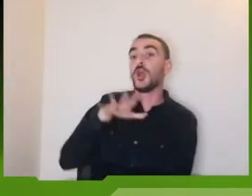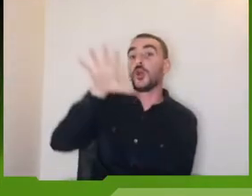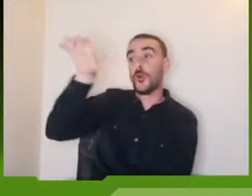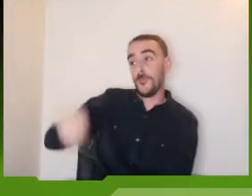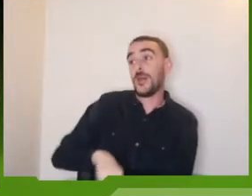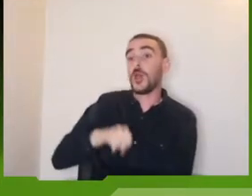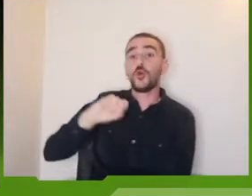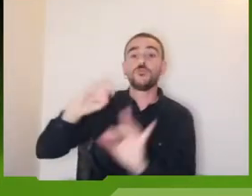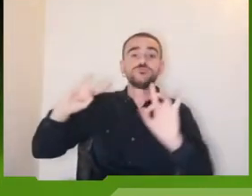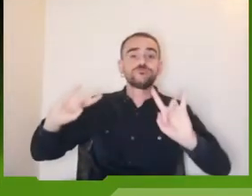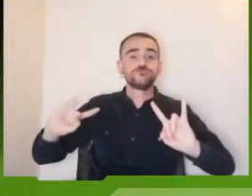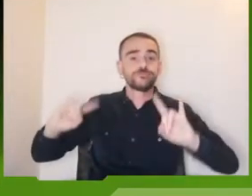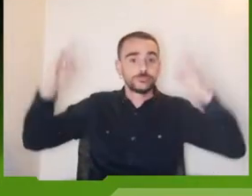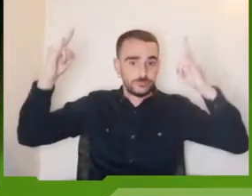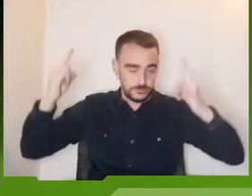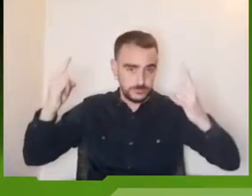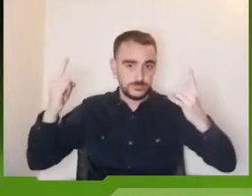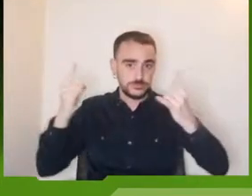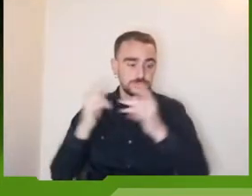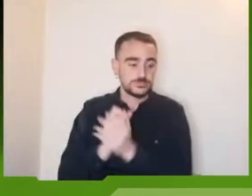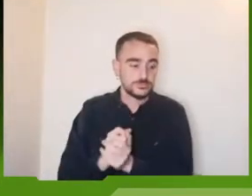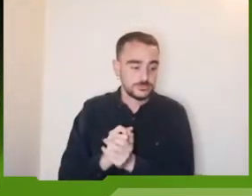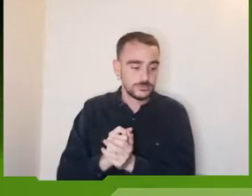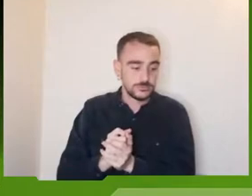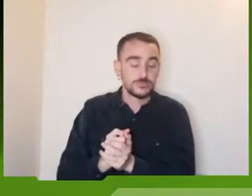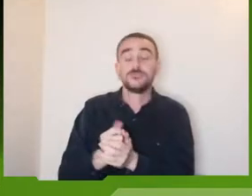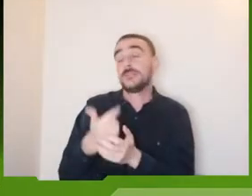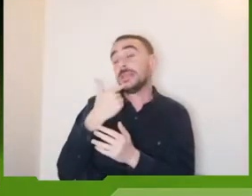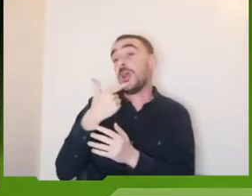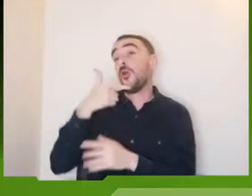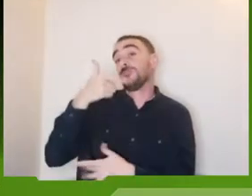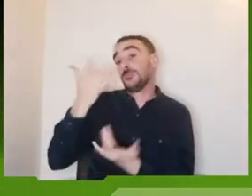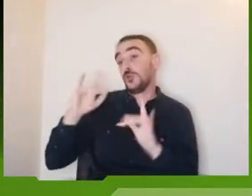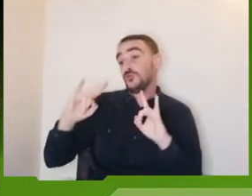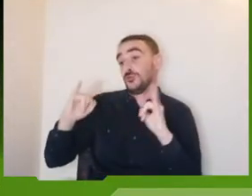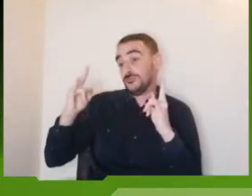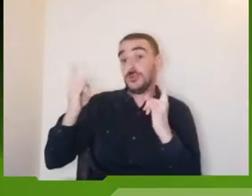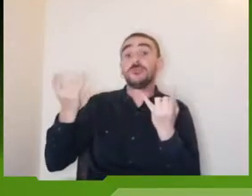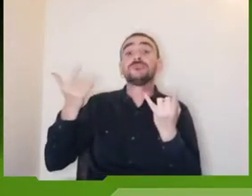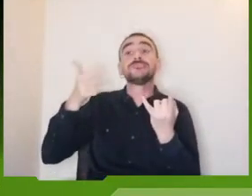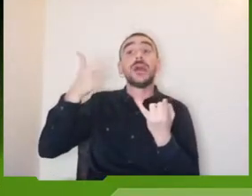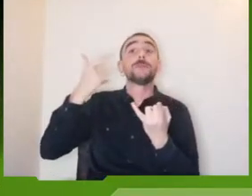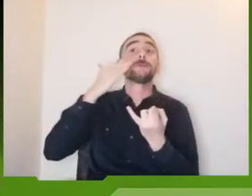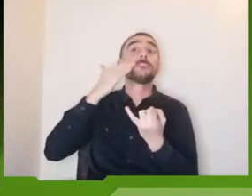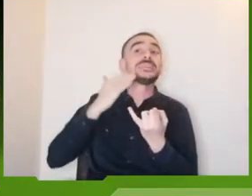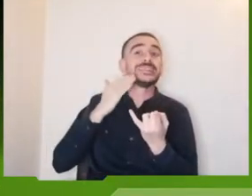la mitad de todas las bandejas esta mañana y la otra mitad la he hecho ahora.